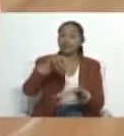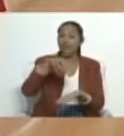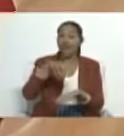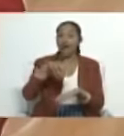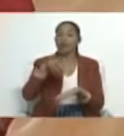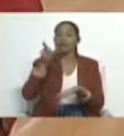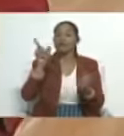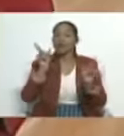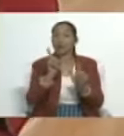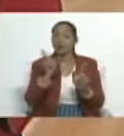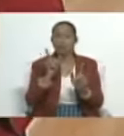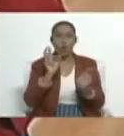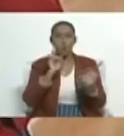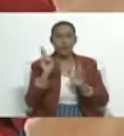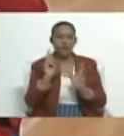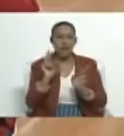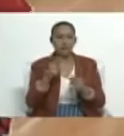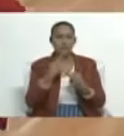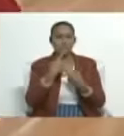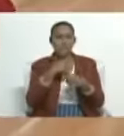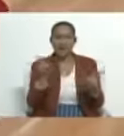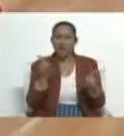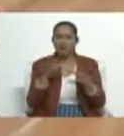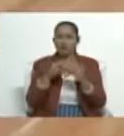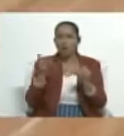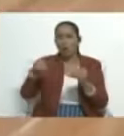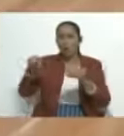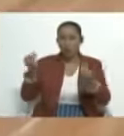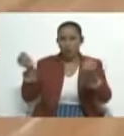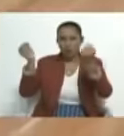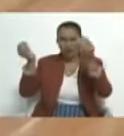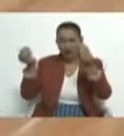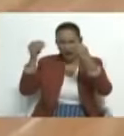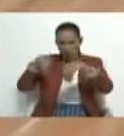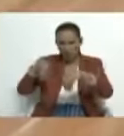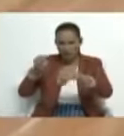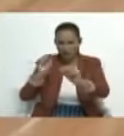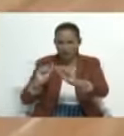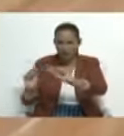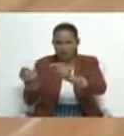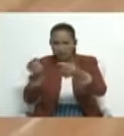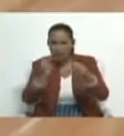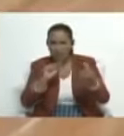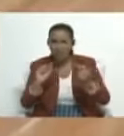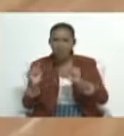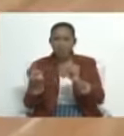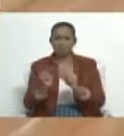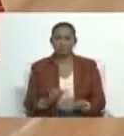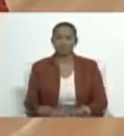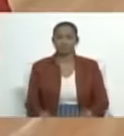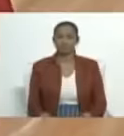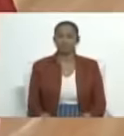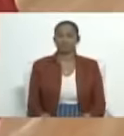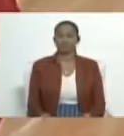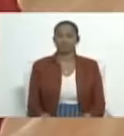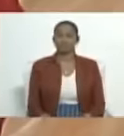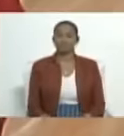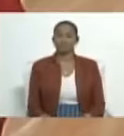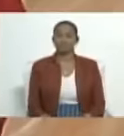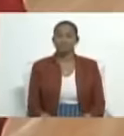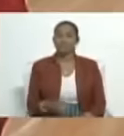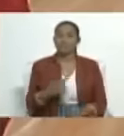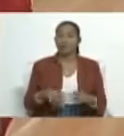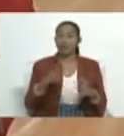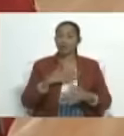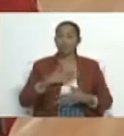de comunicación, el plan Cóndor de los medios de comunicación, pero que aquí en